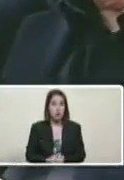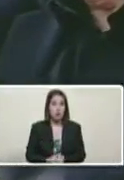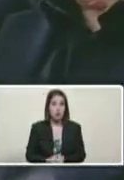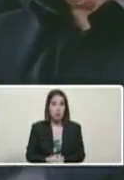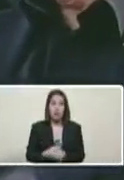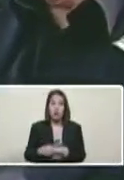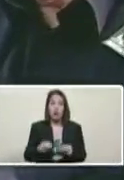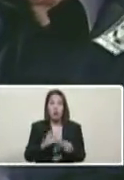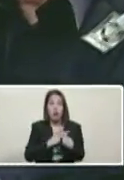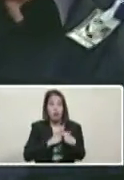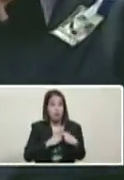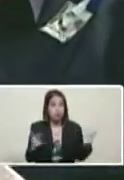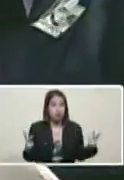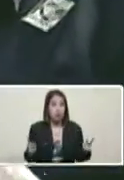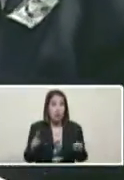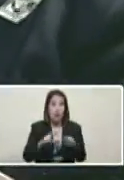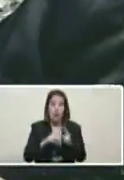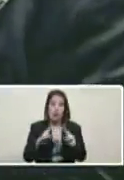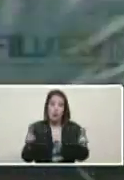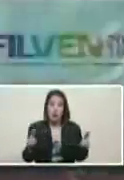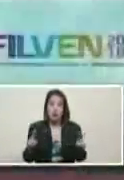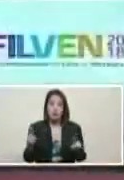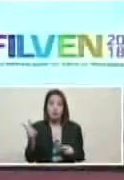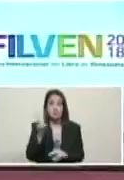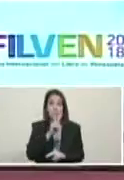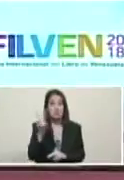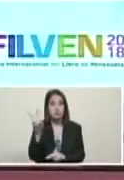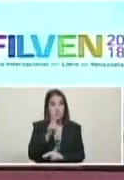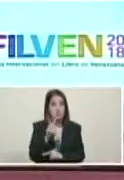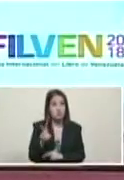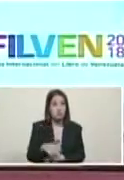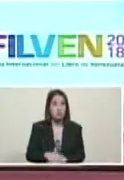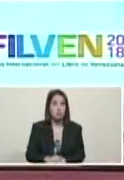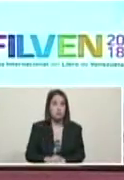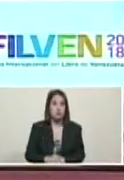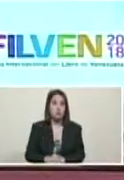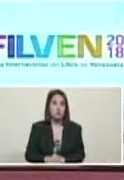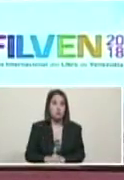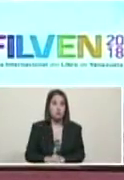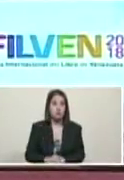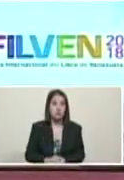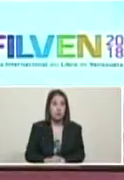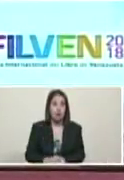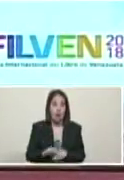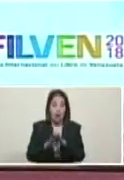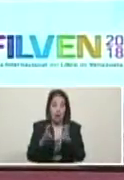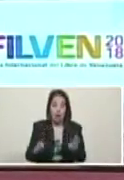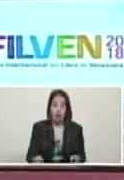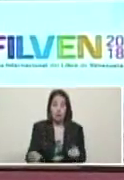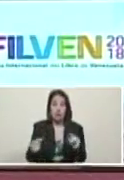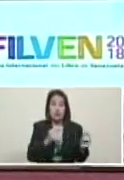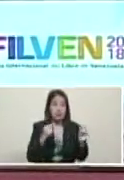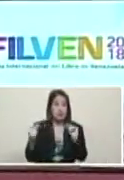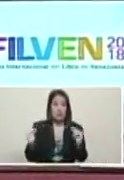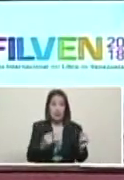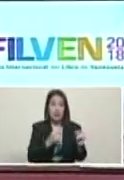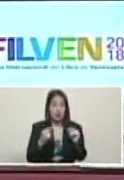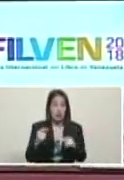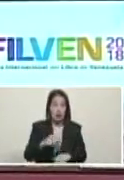paz de Venezuela. Venezuela está en la mesa de diálogo congelada y pospuesta por el gobierno actual de